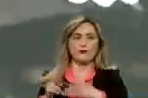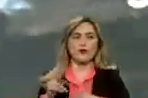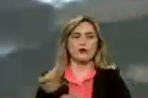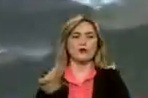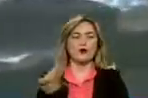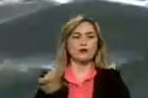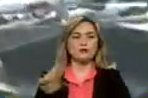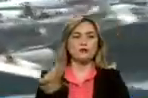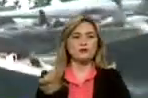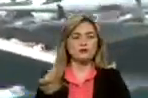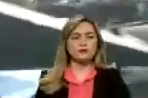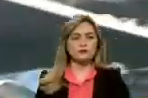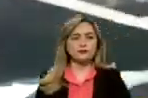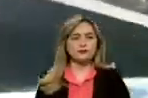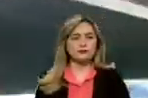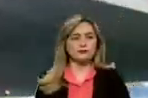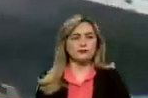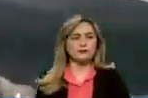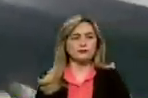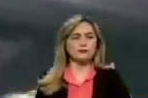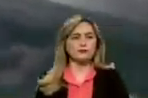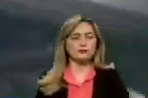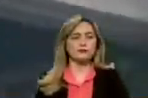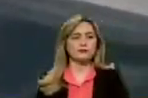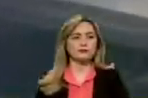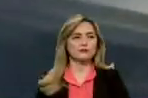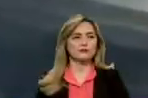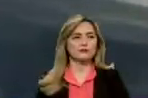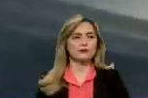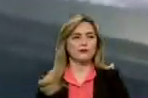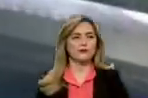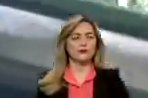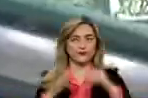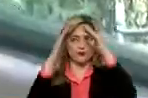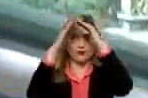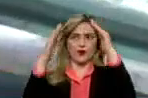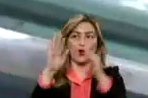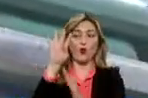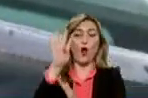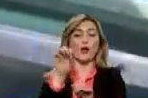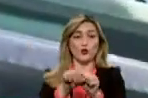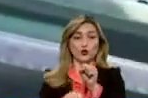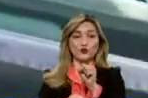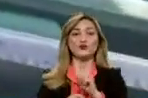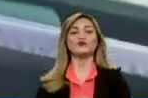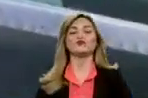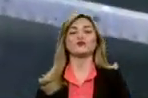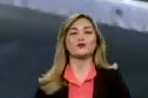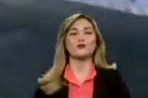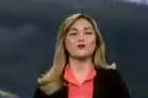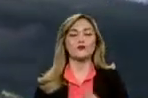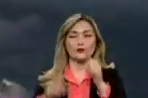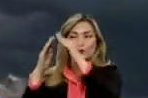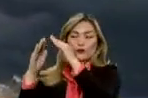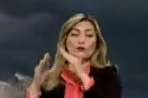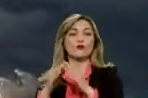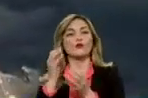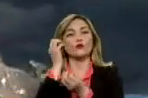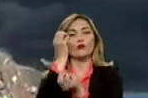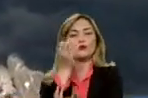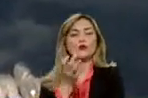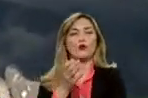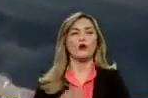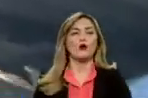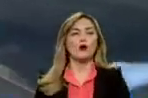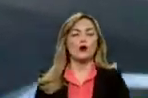seguir mostrándoles cómo está esta vivienda, una de las 4 afectadas. Y según nos cuentan los vecinos de la zona,